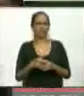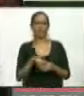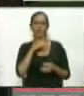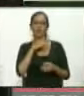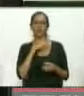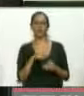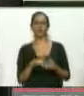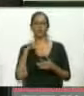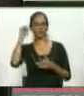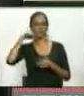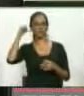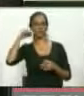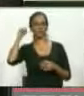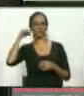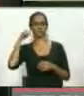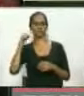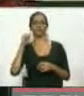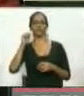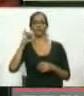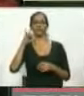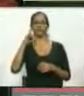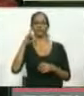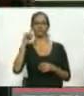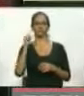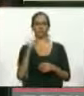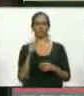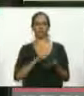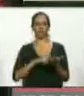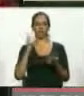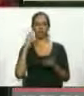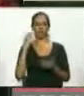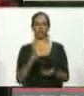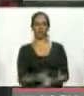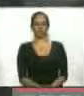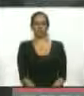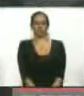mirábamos con este vídeo de aida merlano el propósito de la realidad colombiana ya regresamos